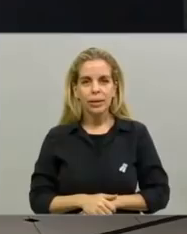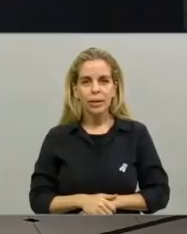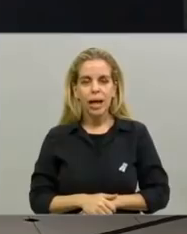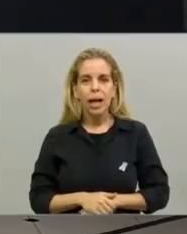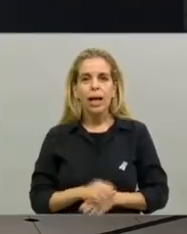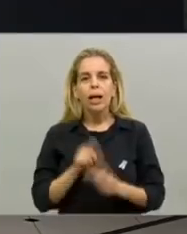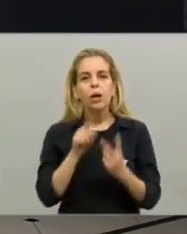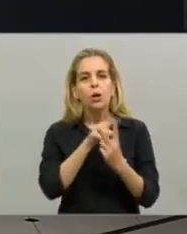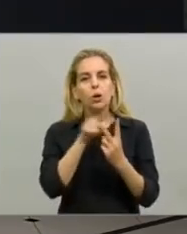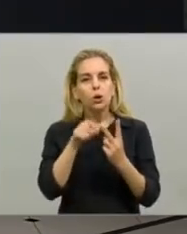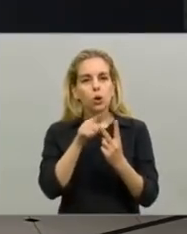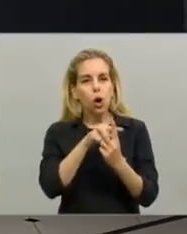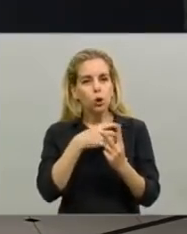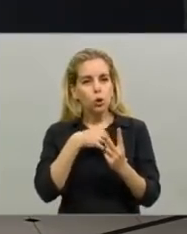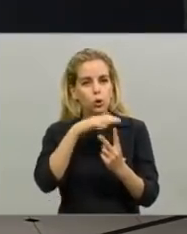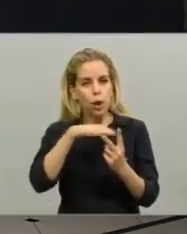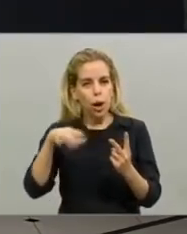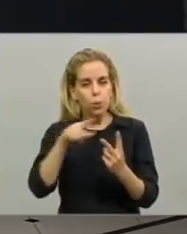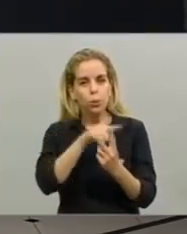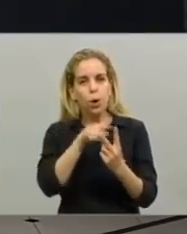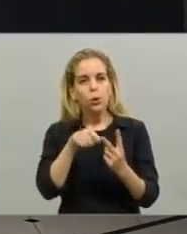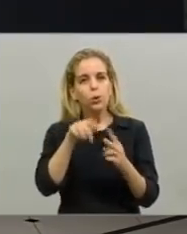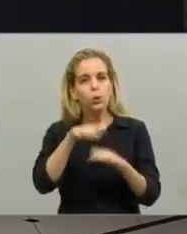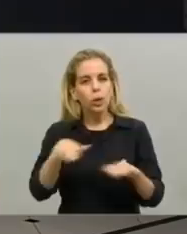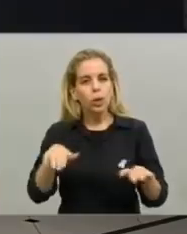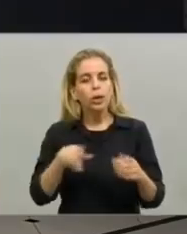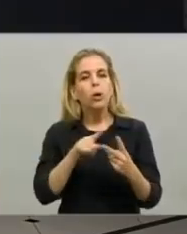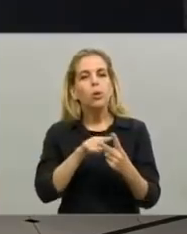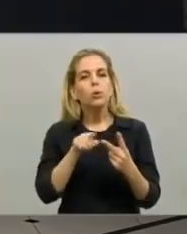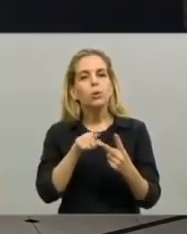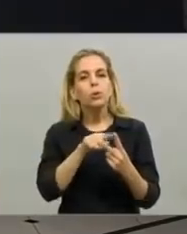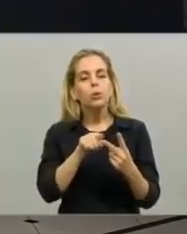Tenemos dos amigos y amigas de...